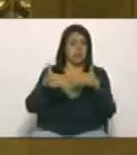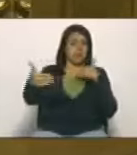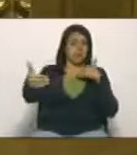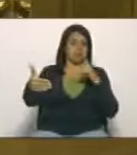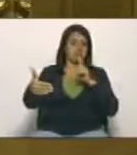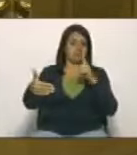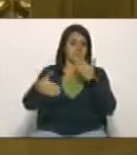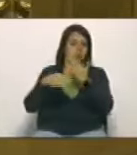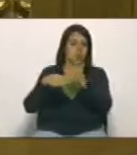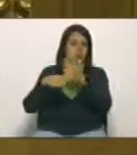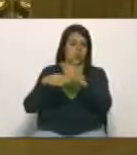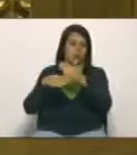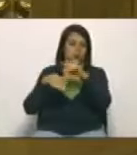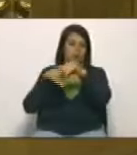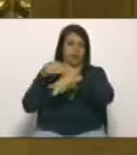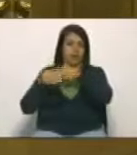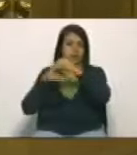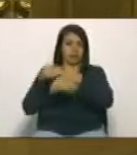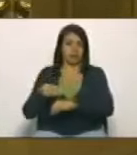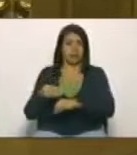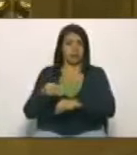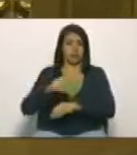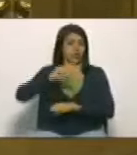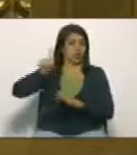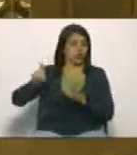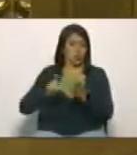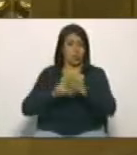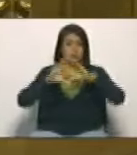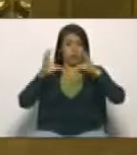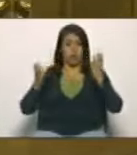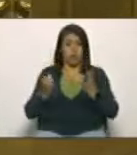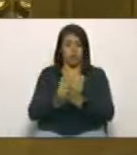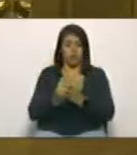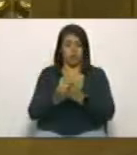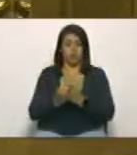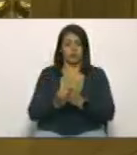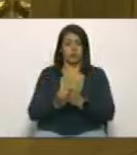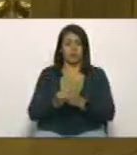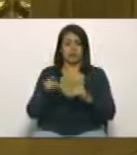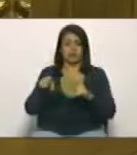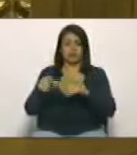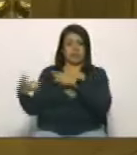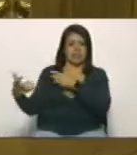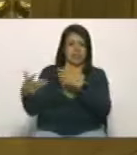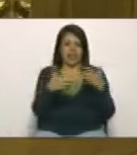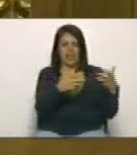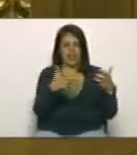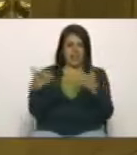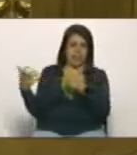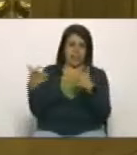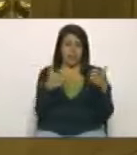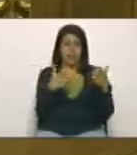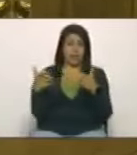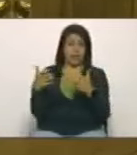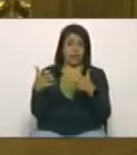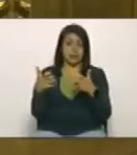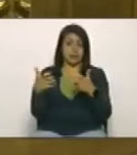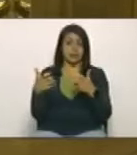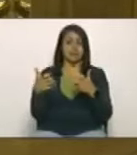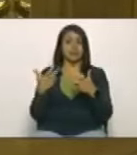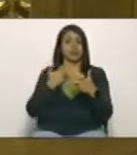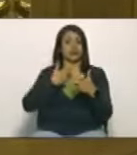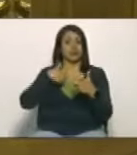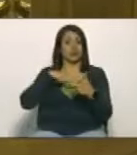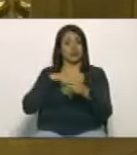le ha importado llevar al globo entero a las fauces de la guerra. Y tenemos que prender